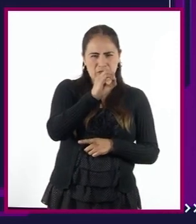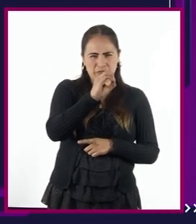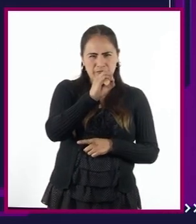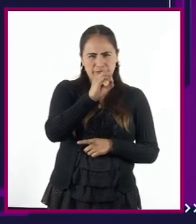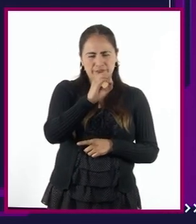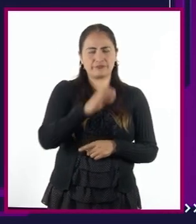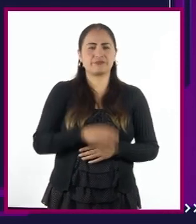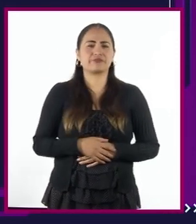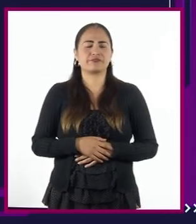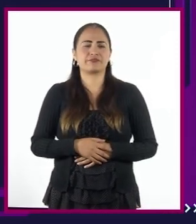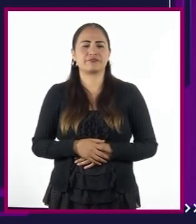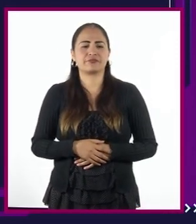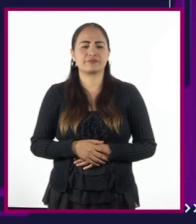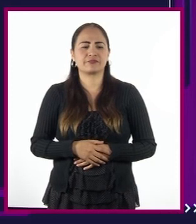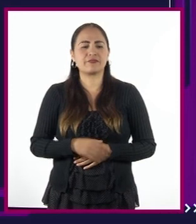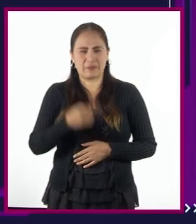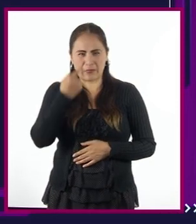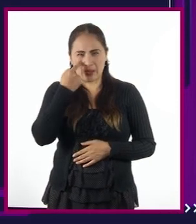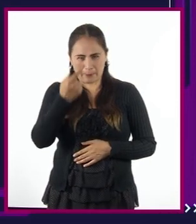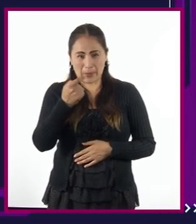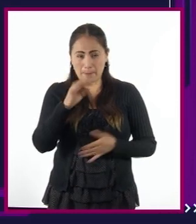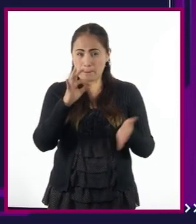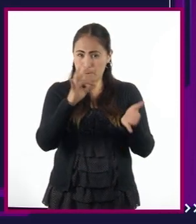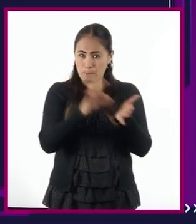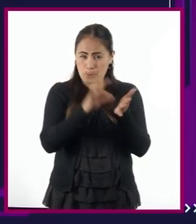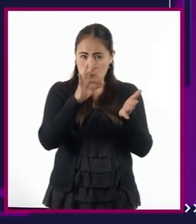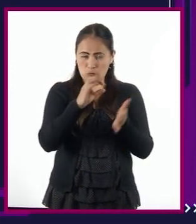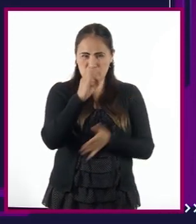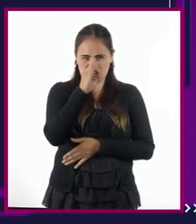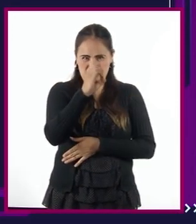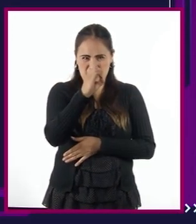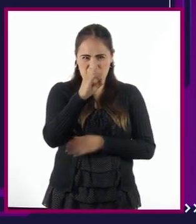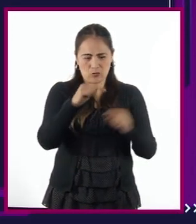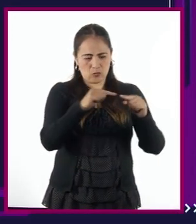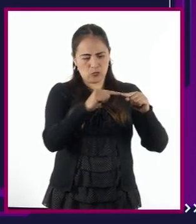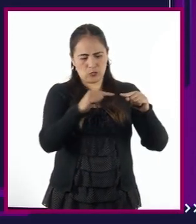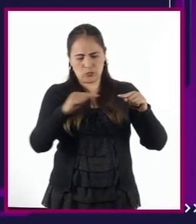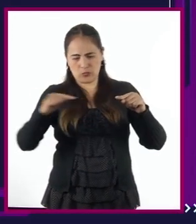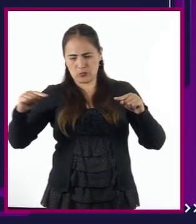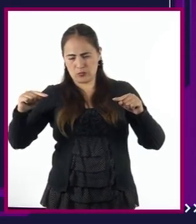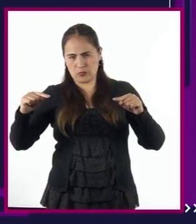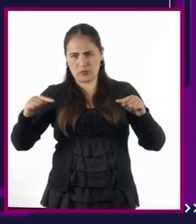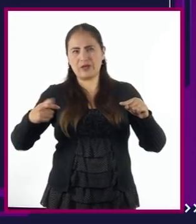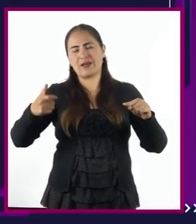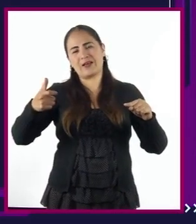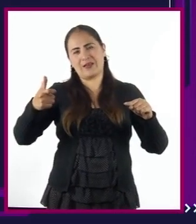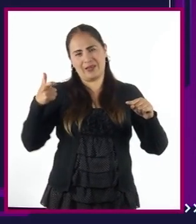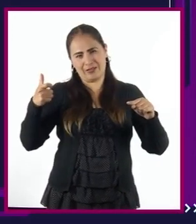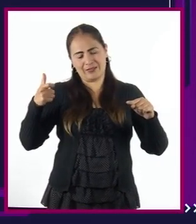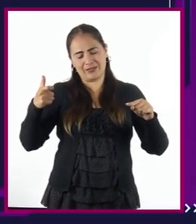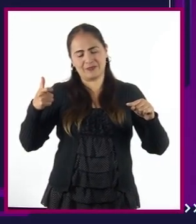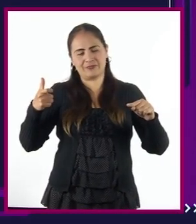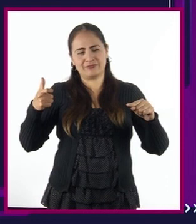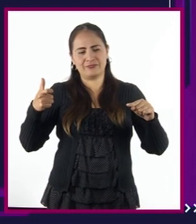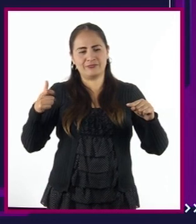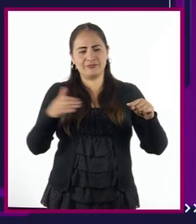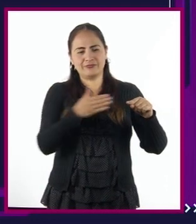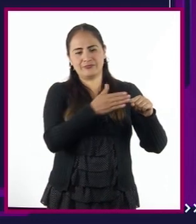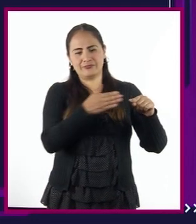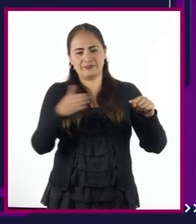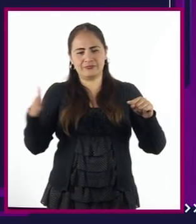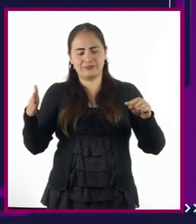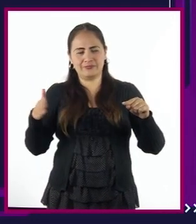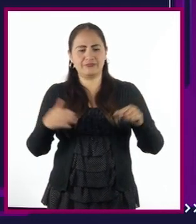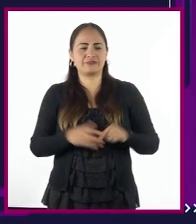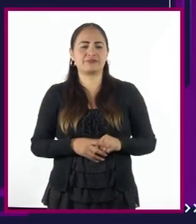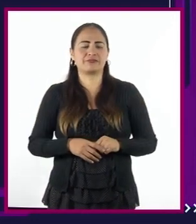Celsius. Observemos que este punto se encuentra sobre el eje de las abscisas, es decir, donde el